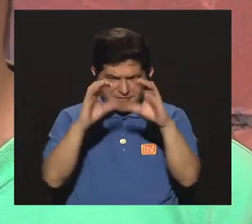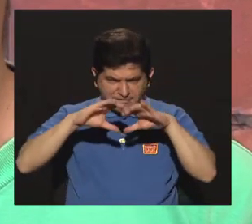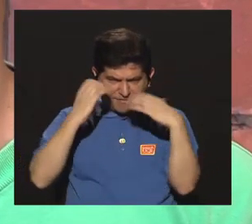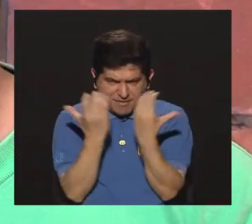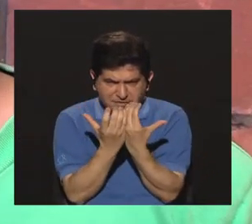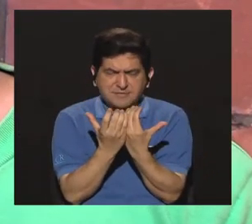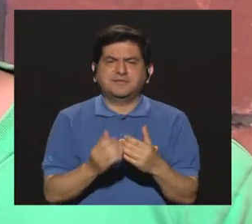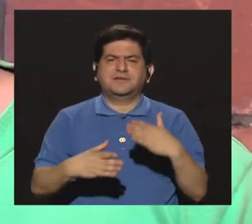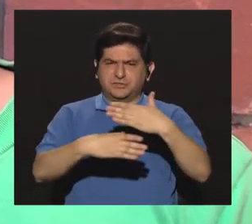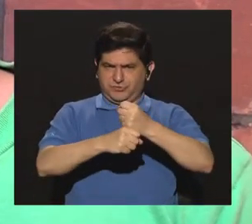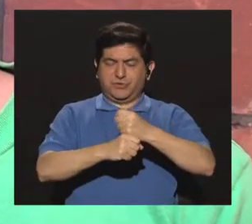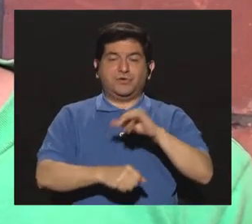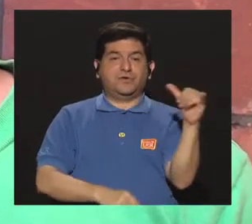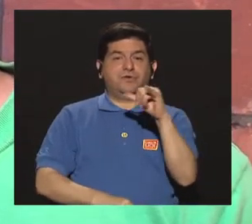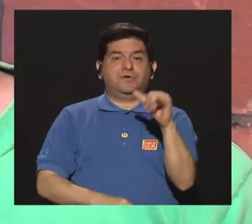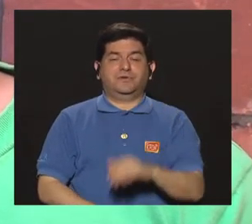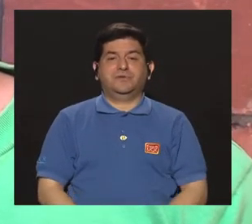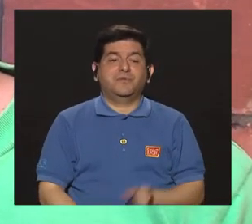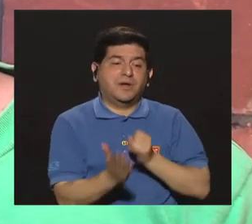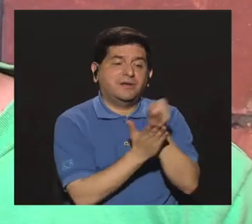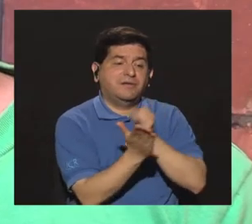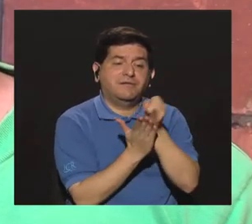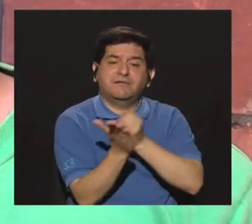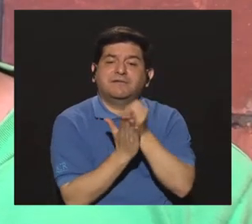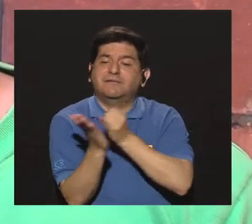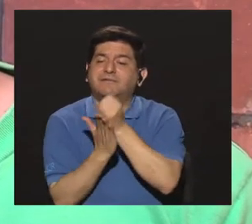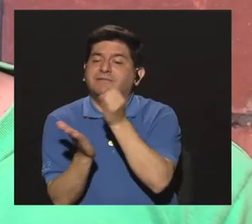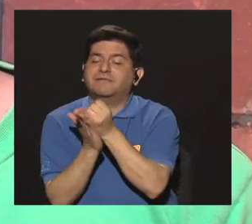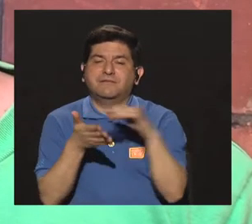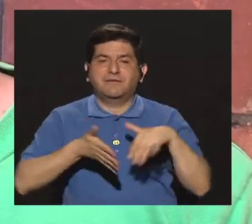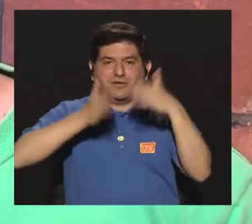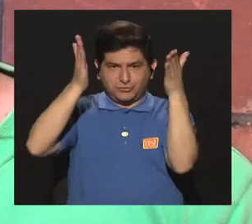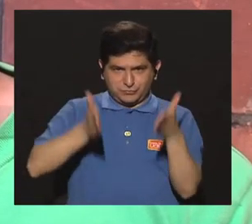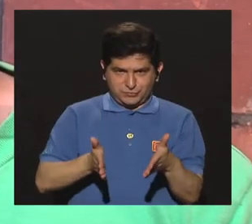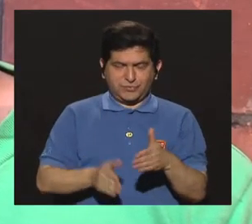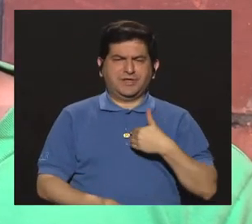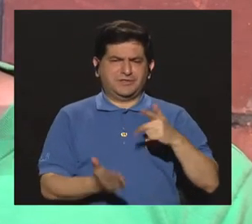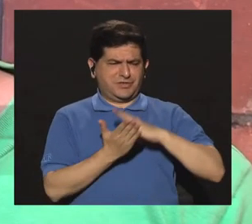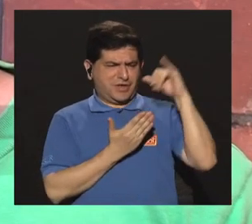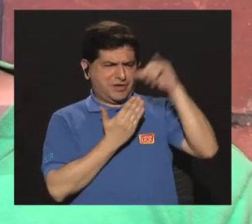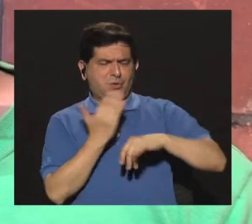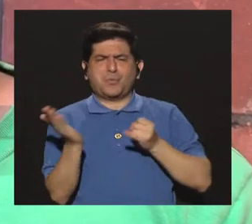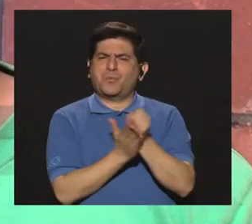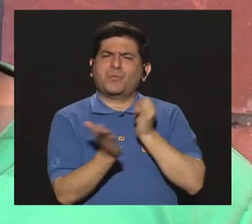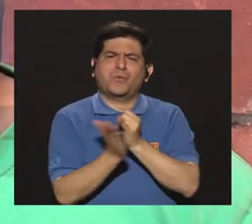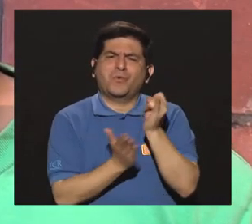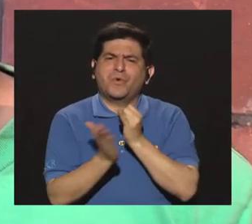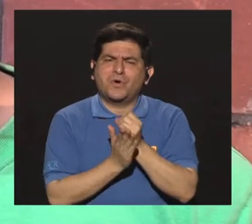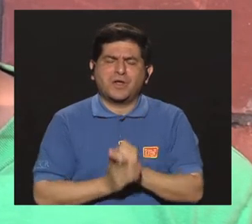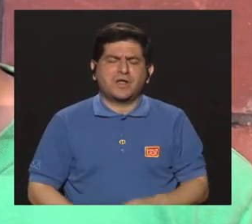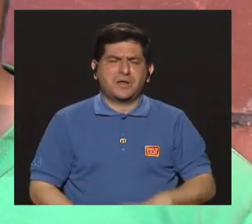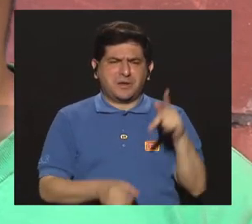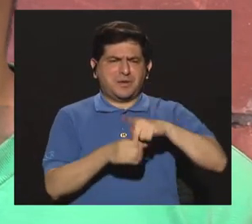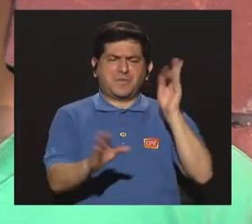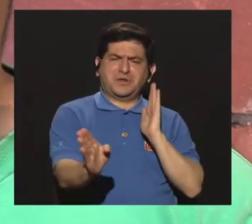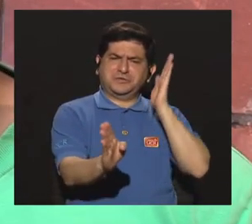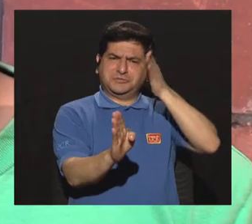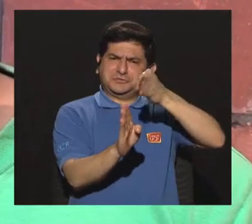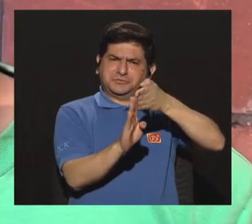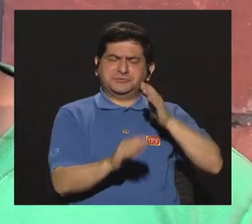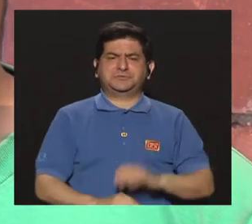colecciones y también tenemos la parte de investigación verdad y estudiantes que tienen proyectos de investigación y se